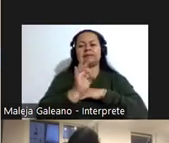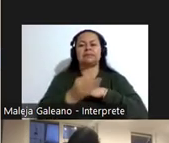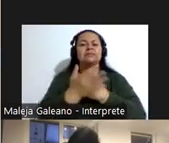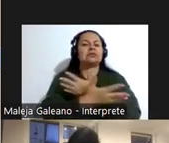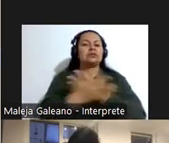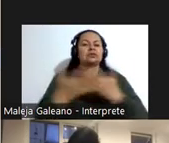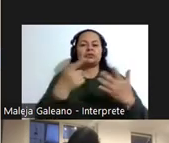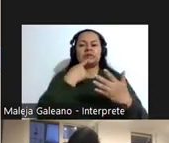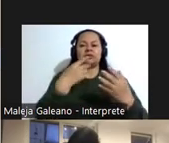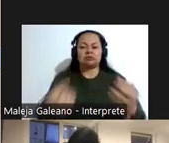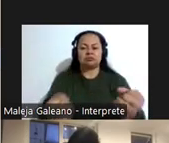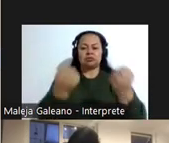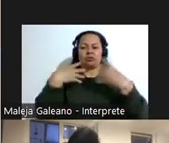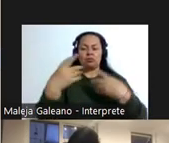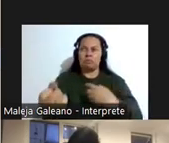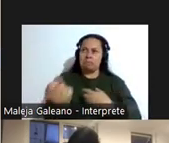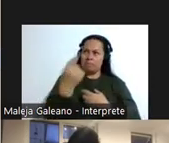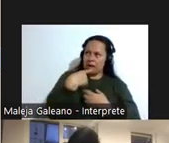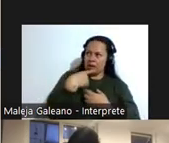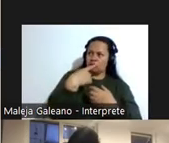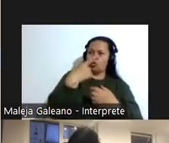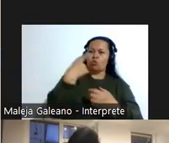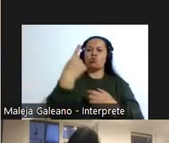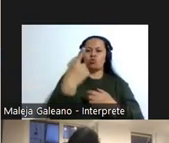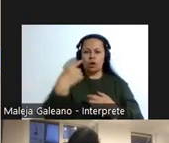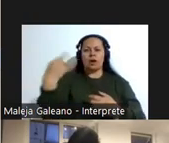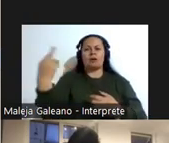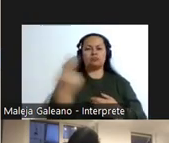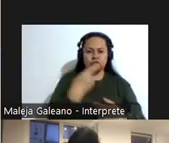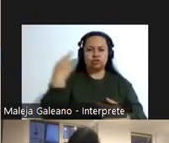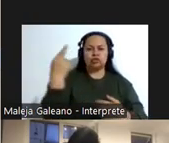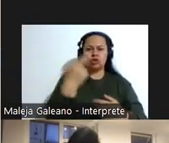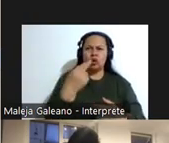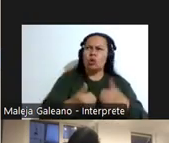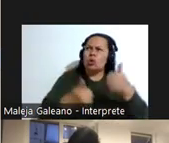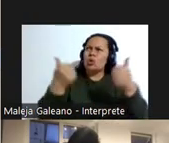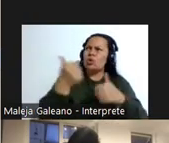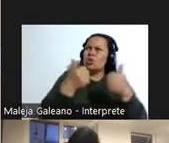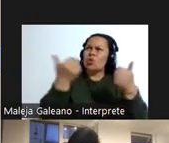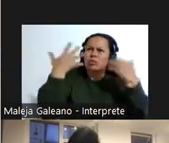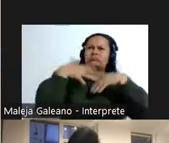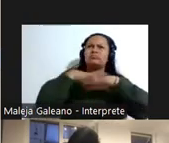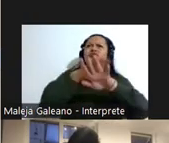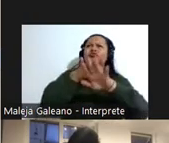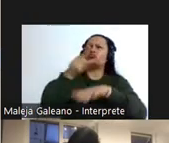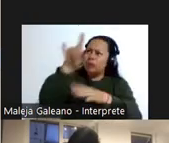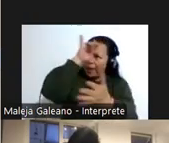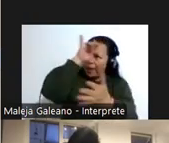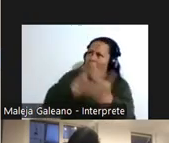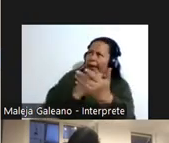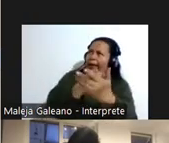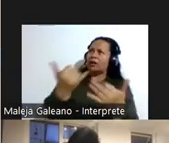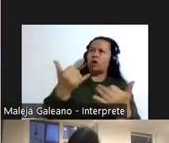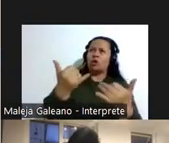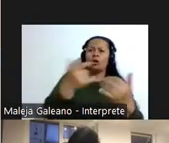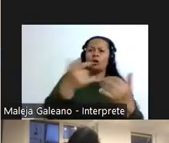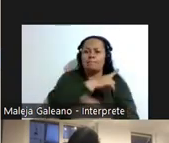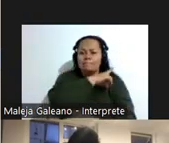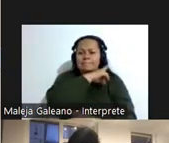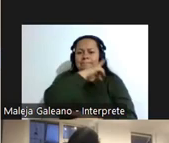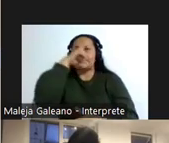me devuelve la pregunta una y otra vez sobre cuán mestiza me considero en medio de una blanquitud